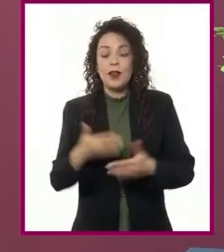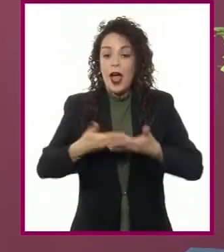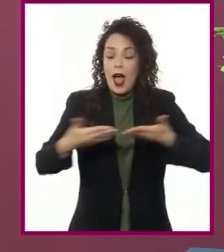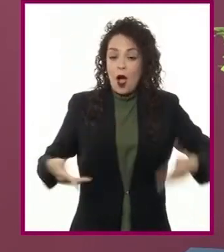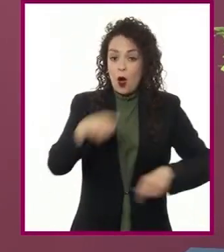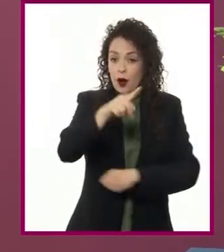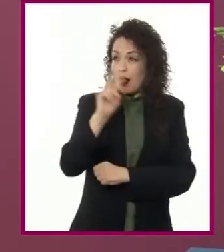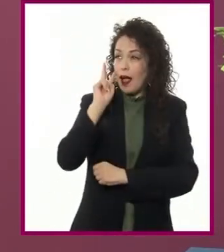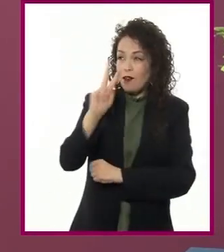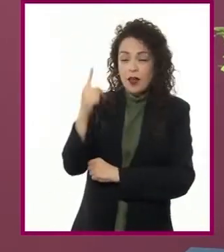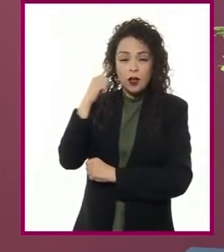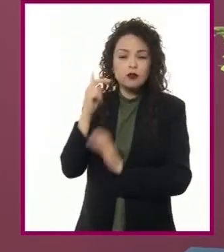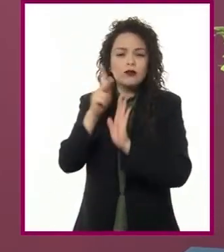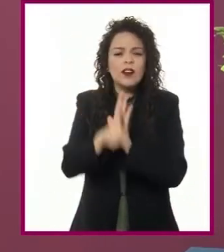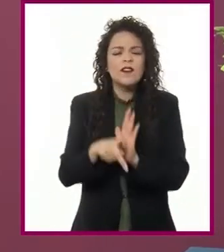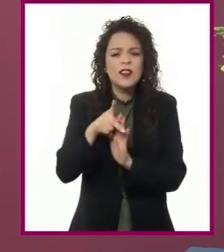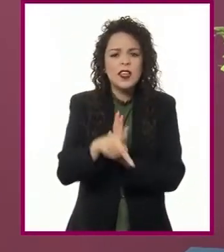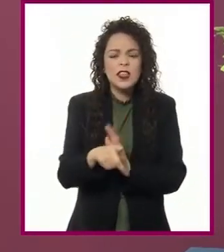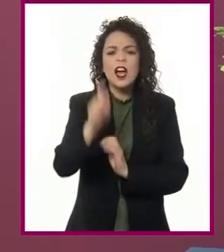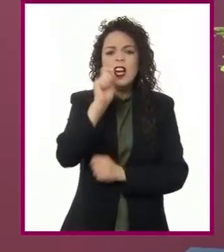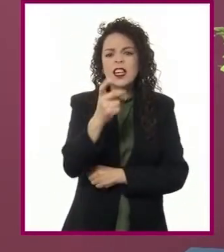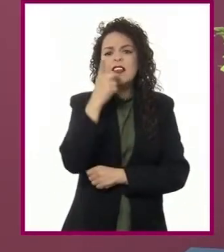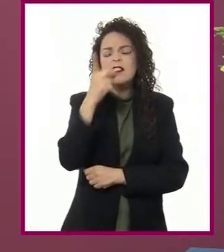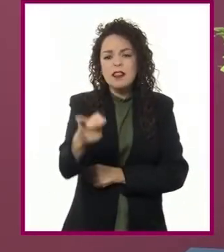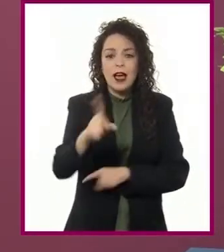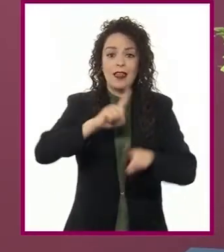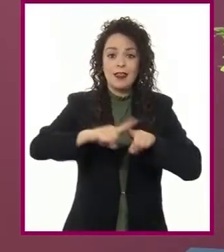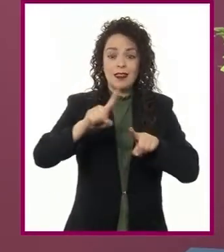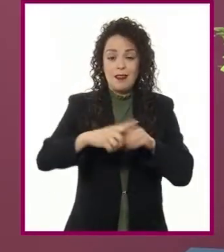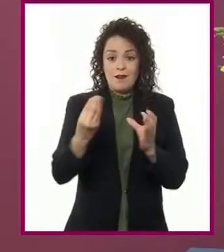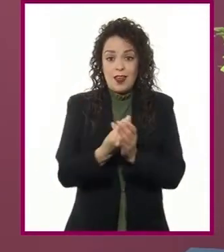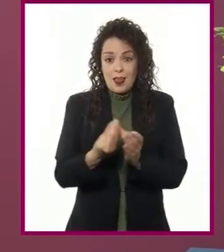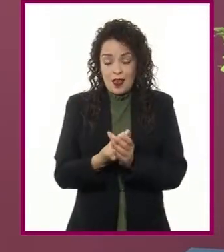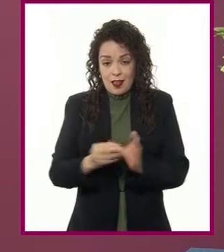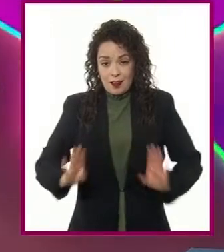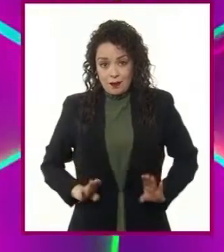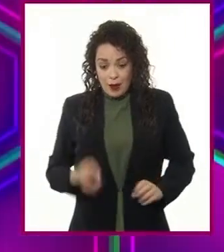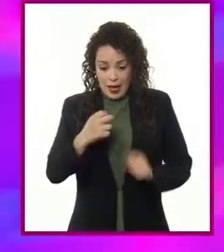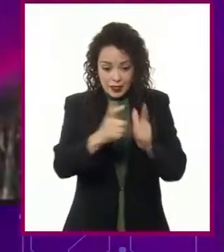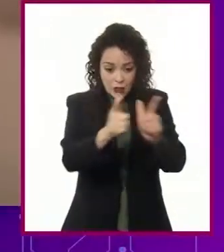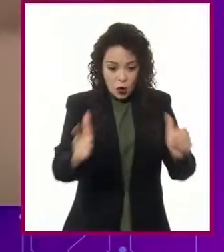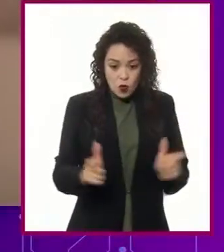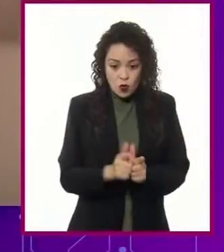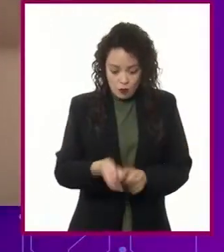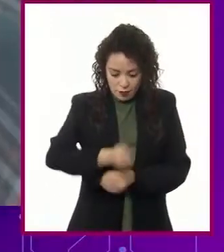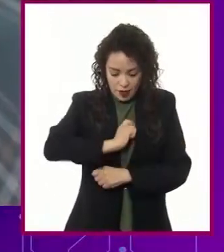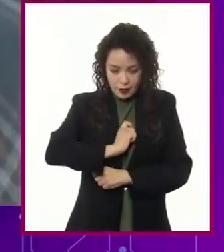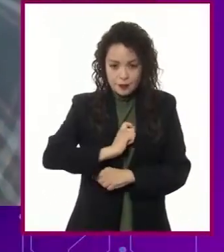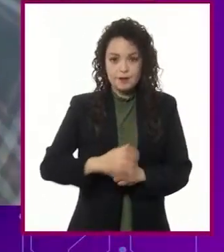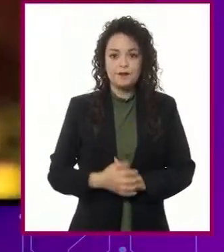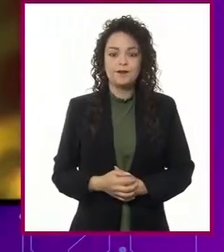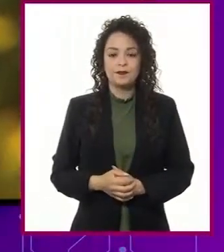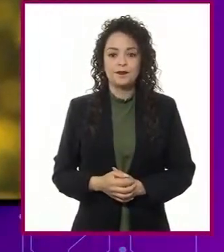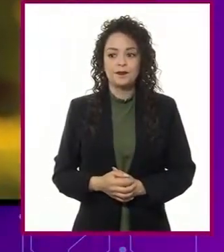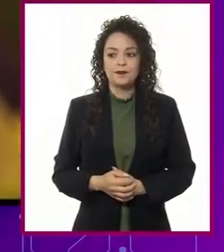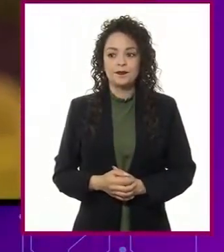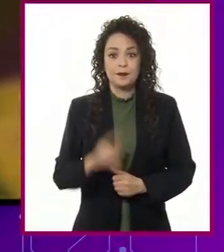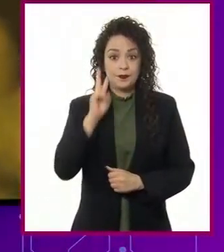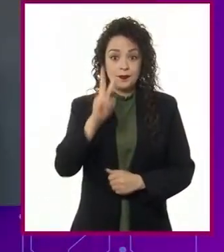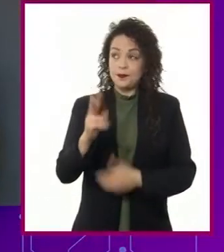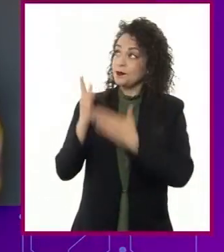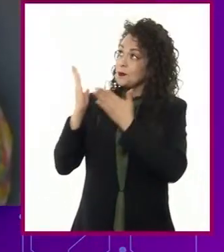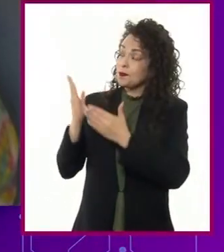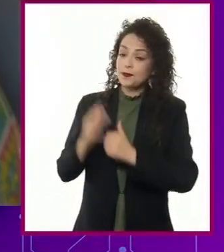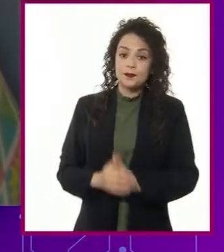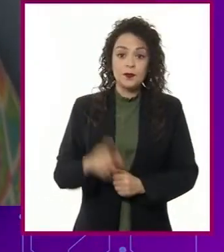video que nos habla sobre los diferentes tipos de estos grupos de pertenencia. Desde que nacemos, todos los seres humanos